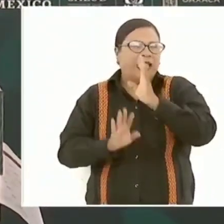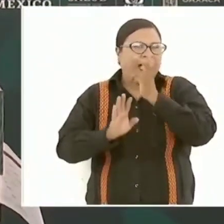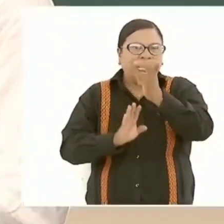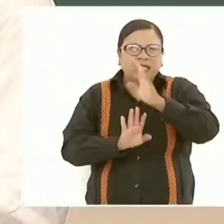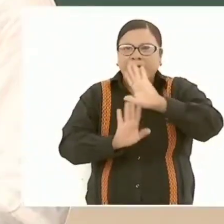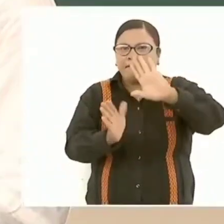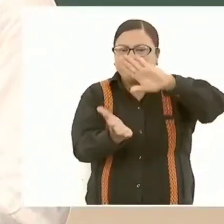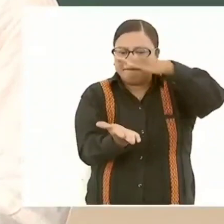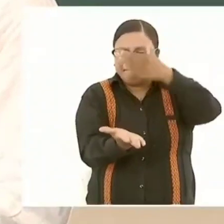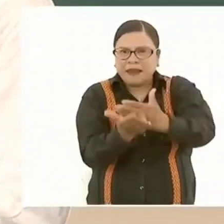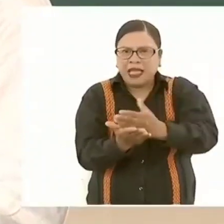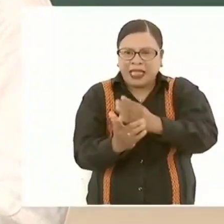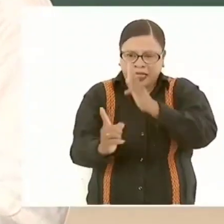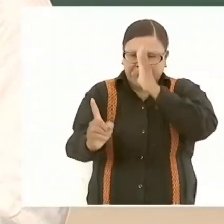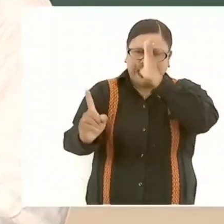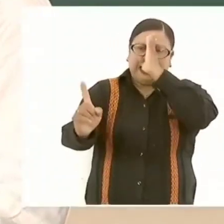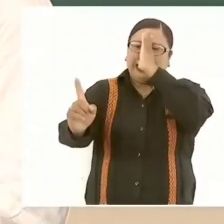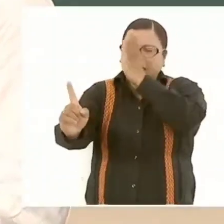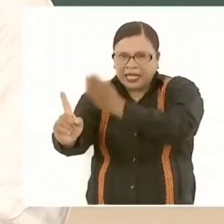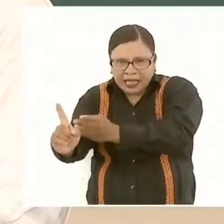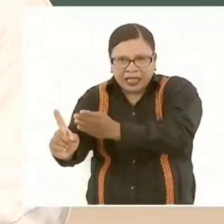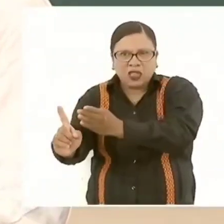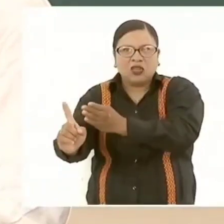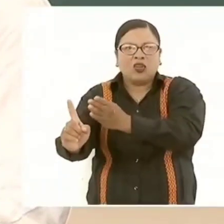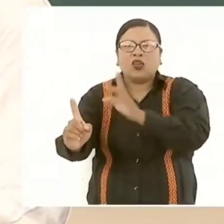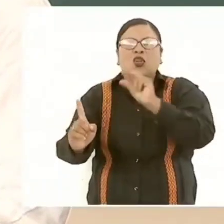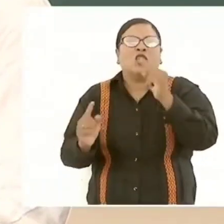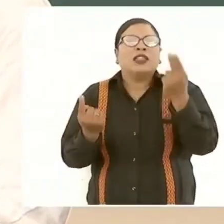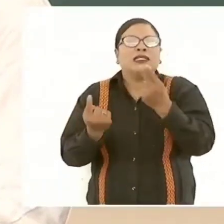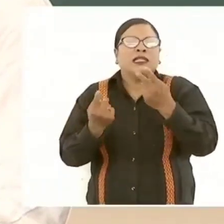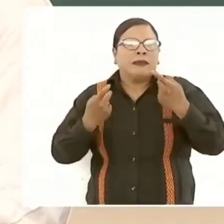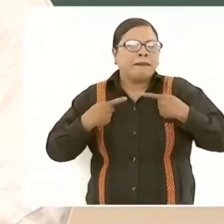directo, no queremos intermediarios,